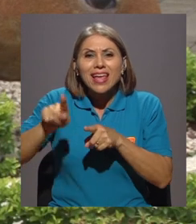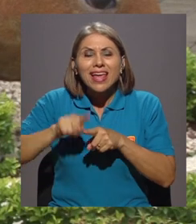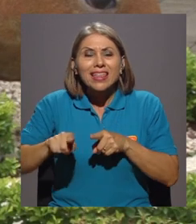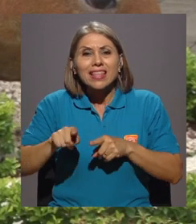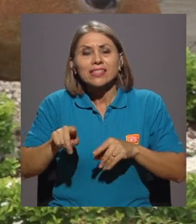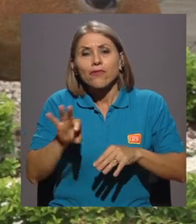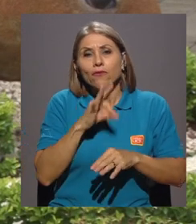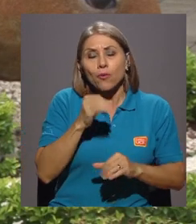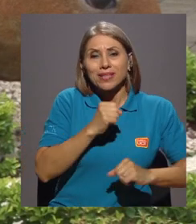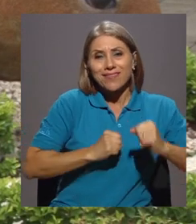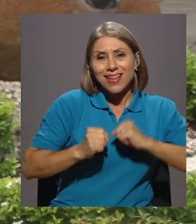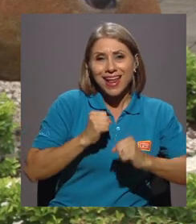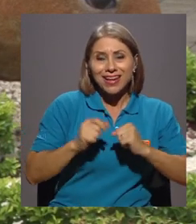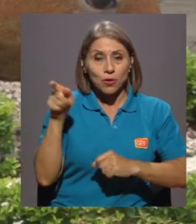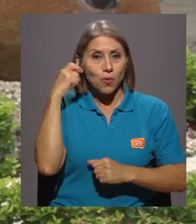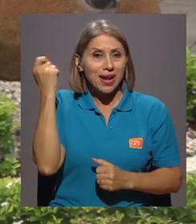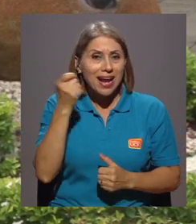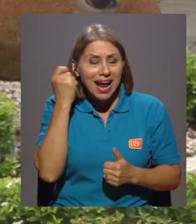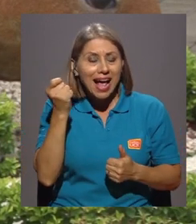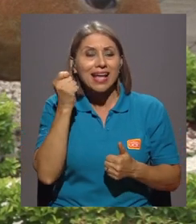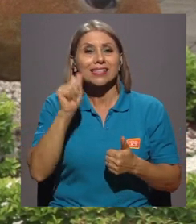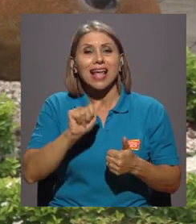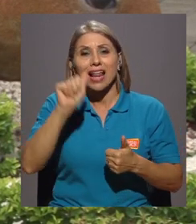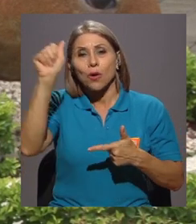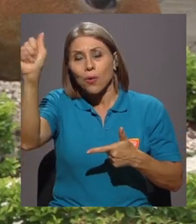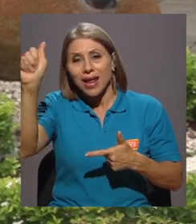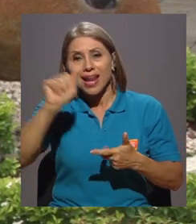Tambito, Alajuela, San Carlos y Limón.